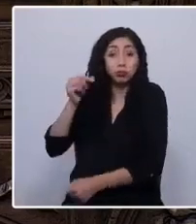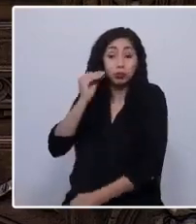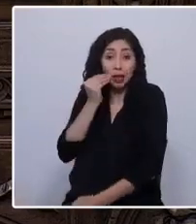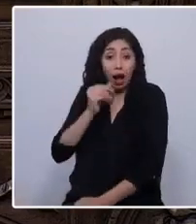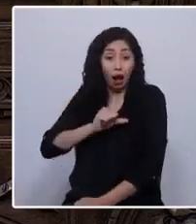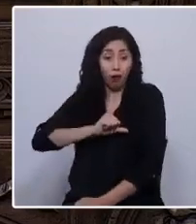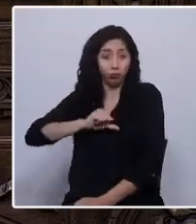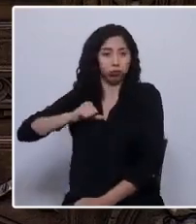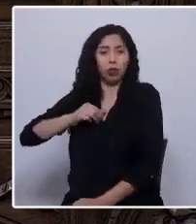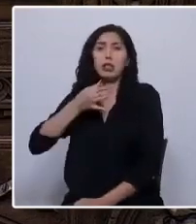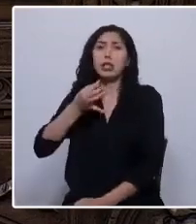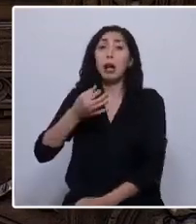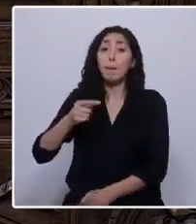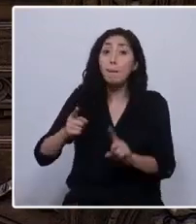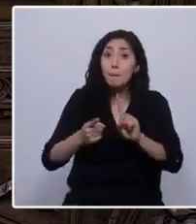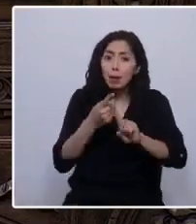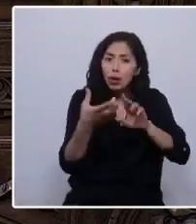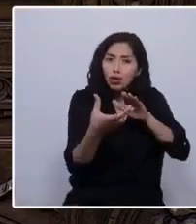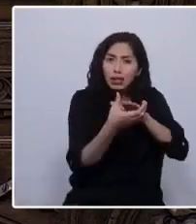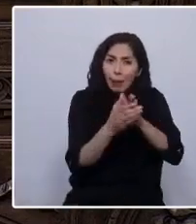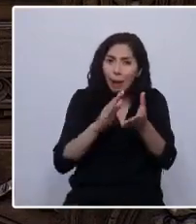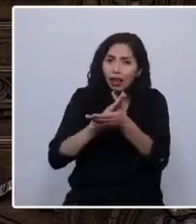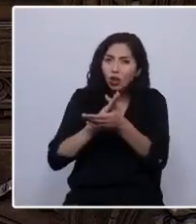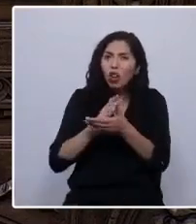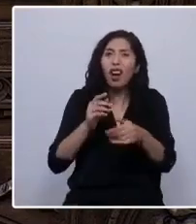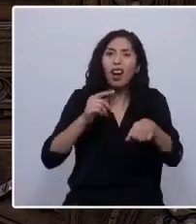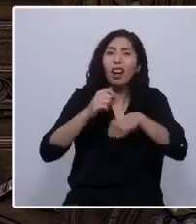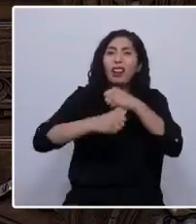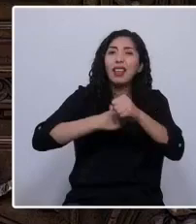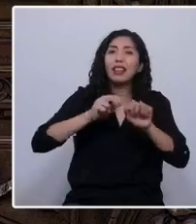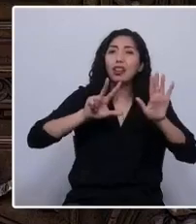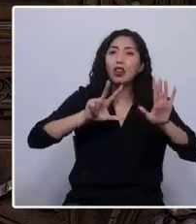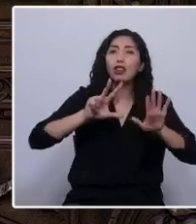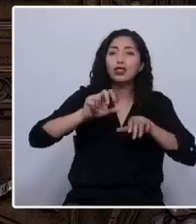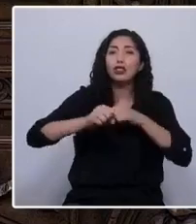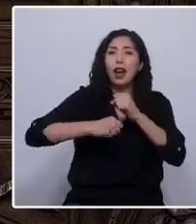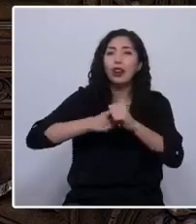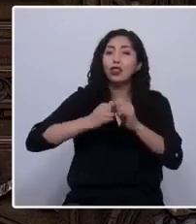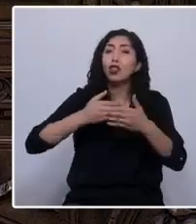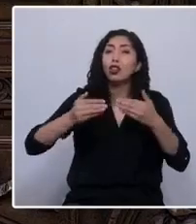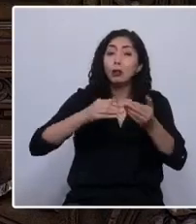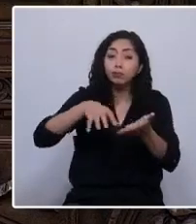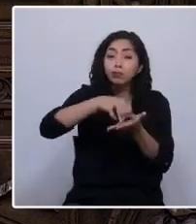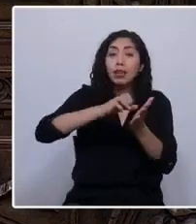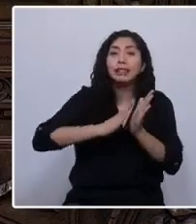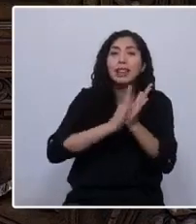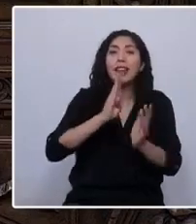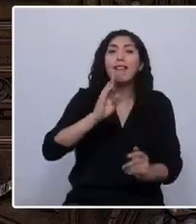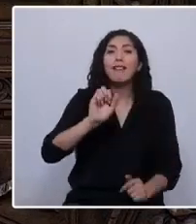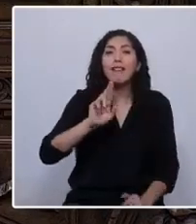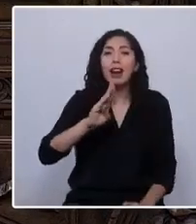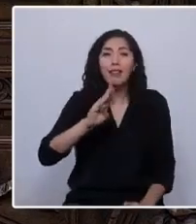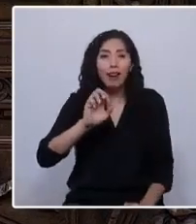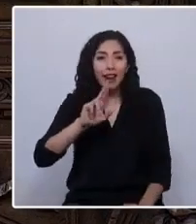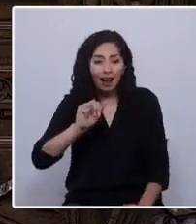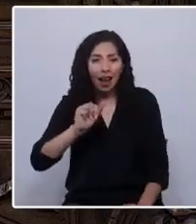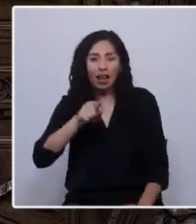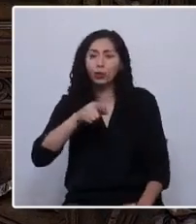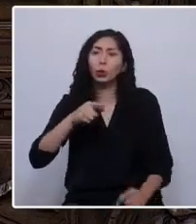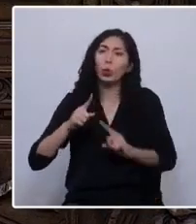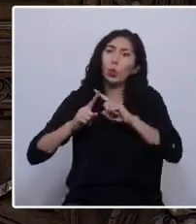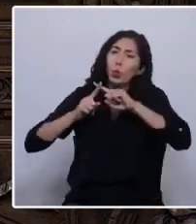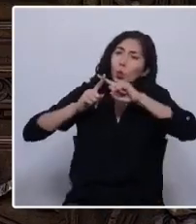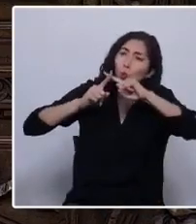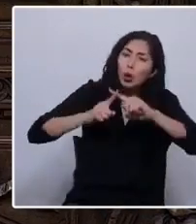de zapatos lo tuvo a los 8 años en Santa Bárbara, donde se hizo solo y a punta de sacrificio. Mi abuela